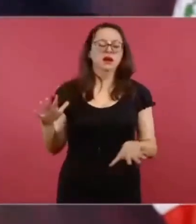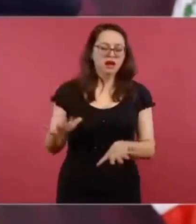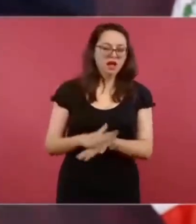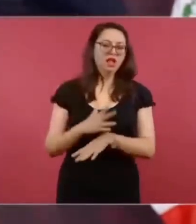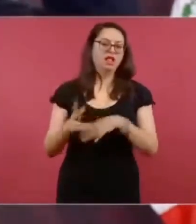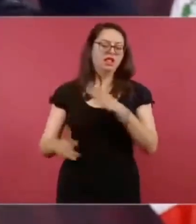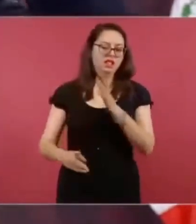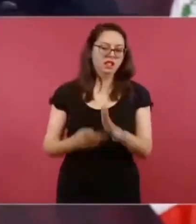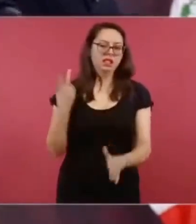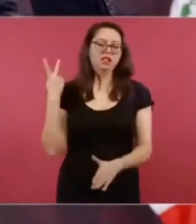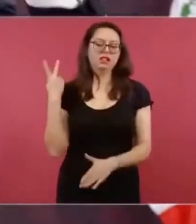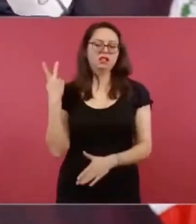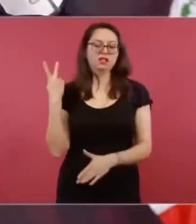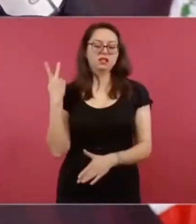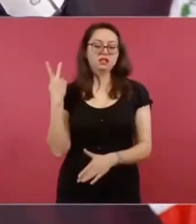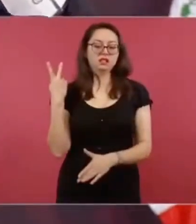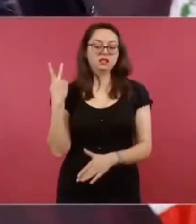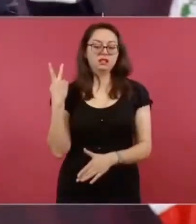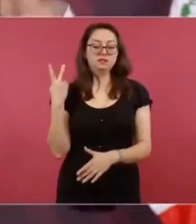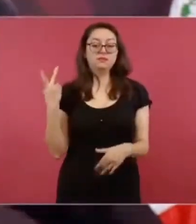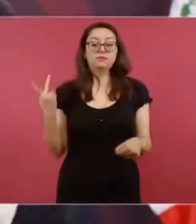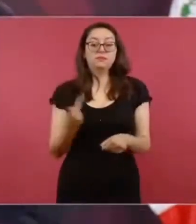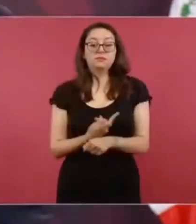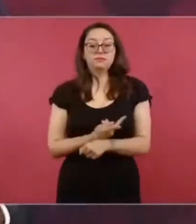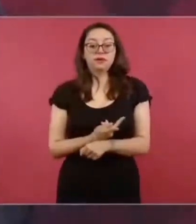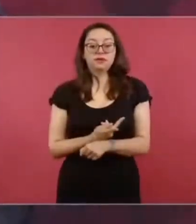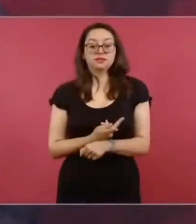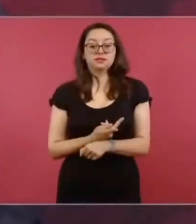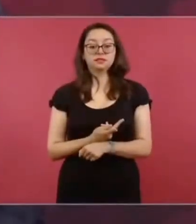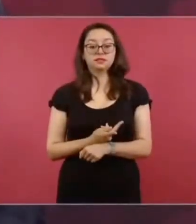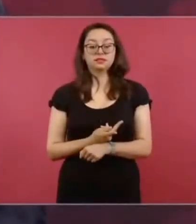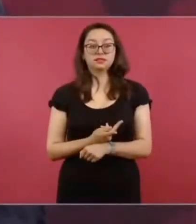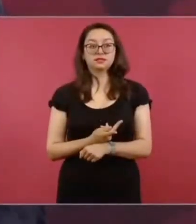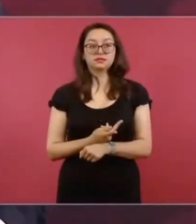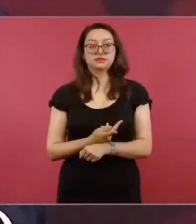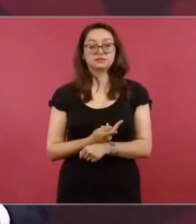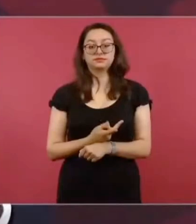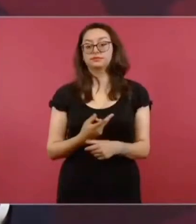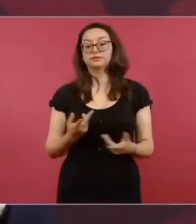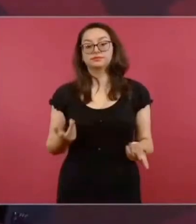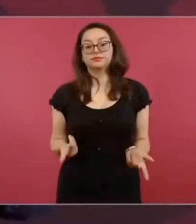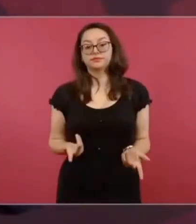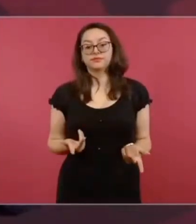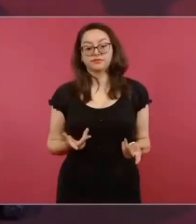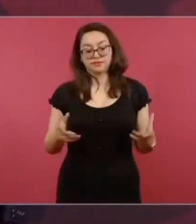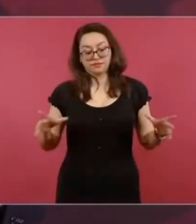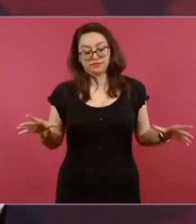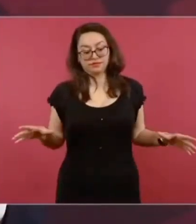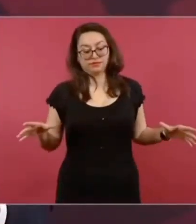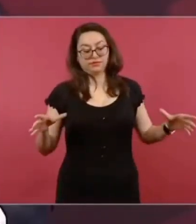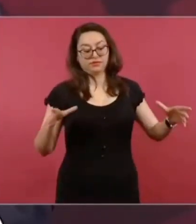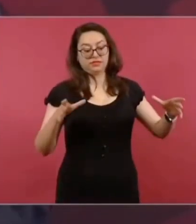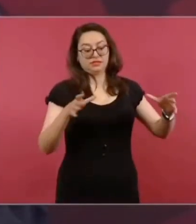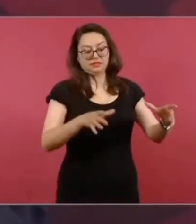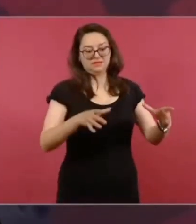Porque realmente lo que había era una oligarquía